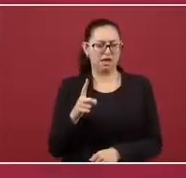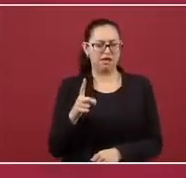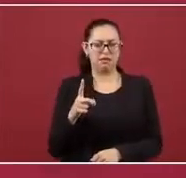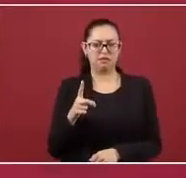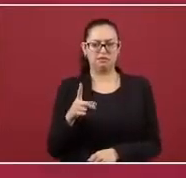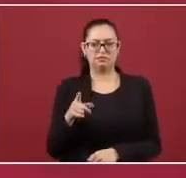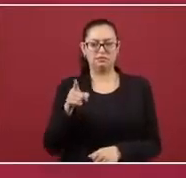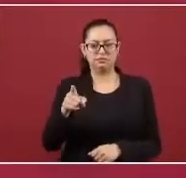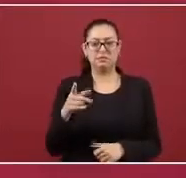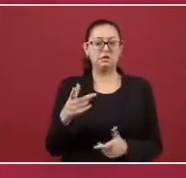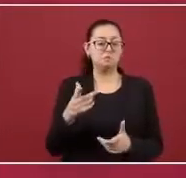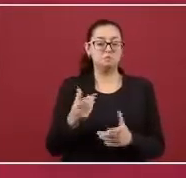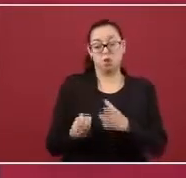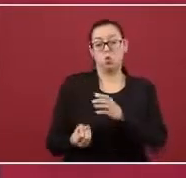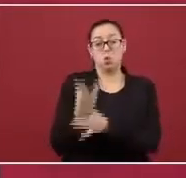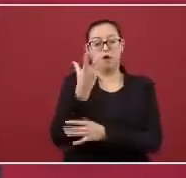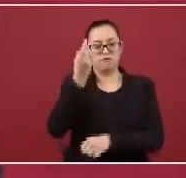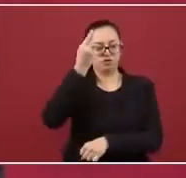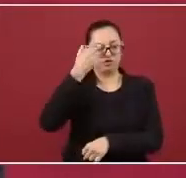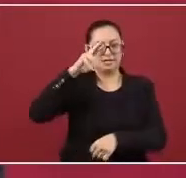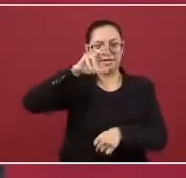recién nombrado director